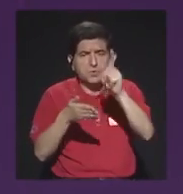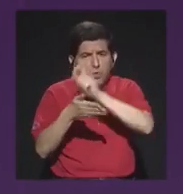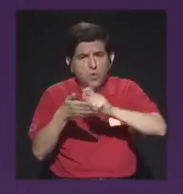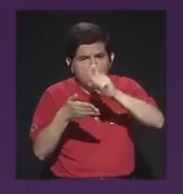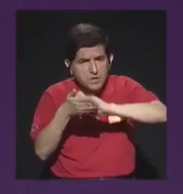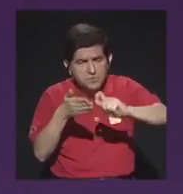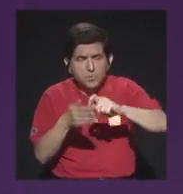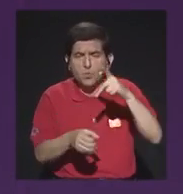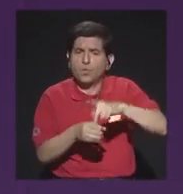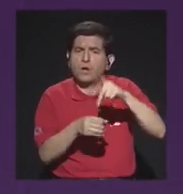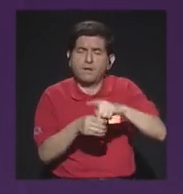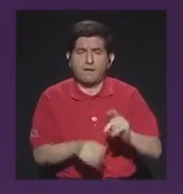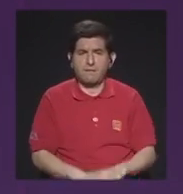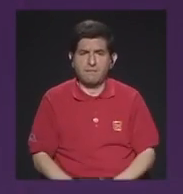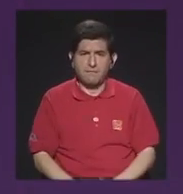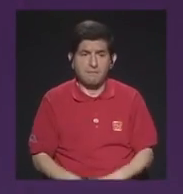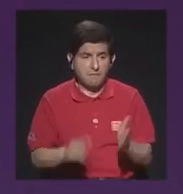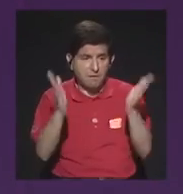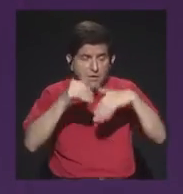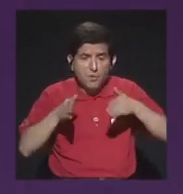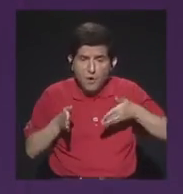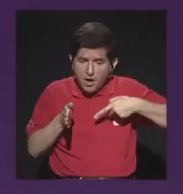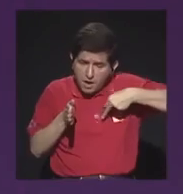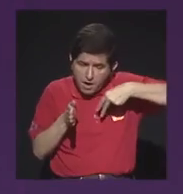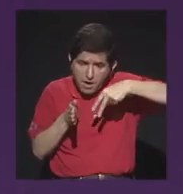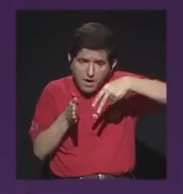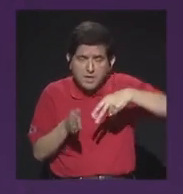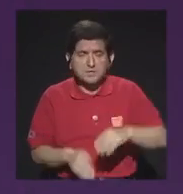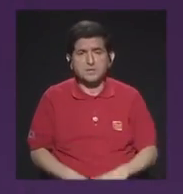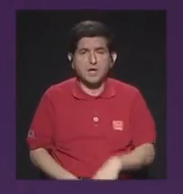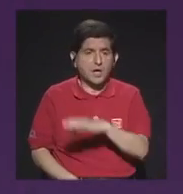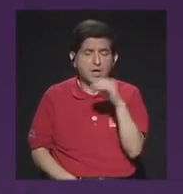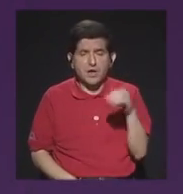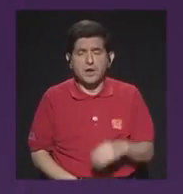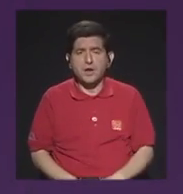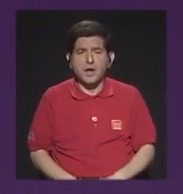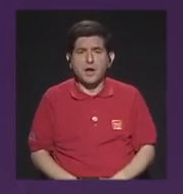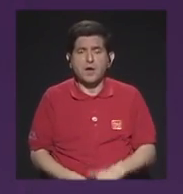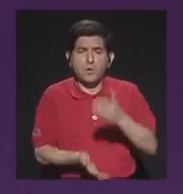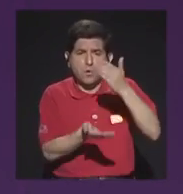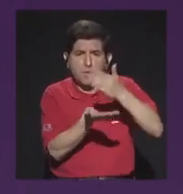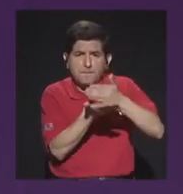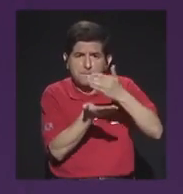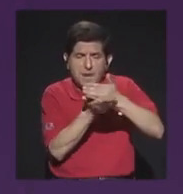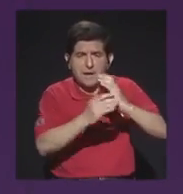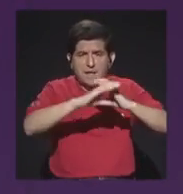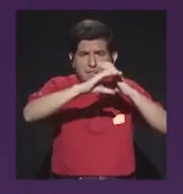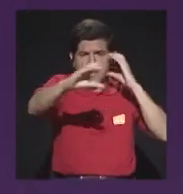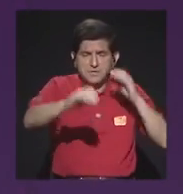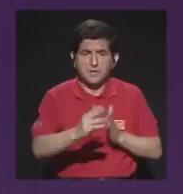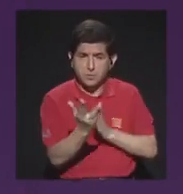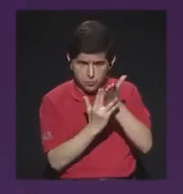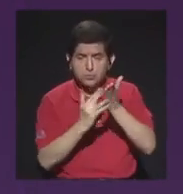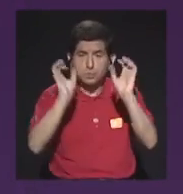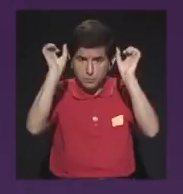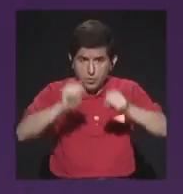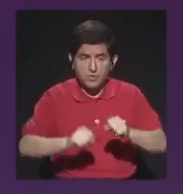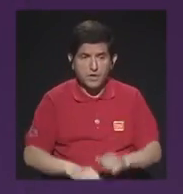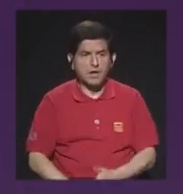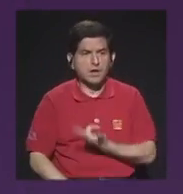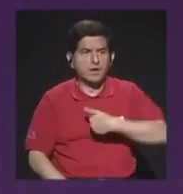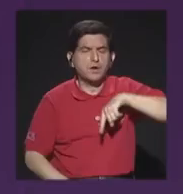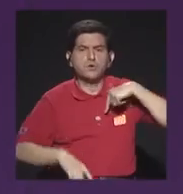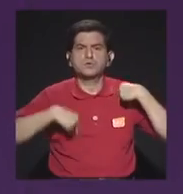escuela, porque ya si no hay aceras, paradas accesibles, entre otras cosas, ¿cómo vamos a hacer para poder llegar a